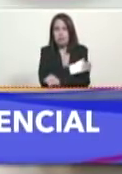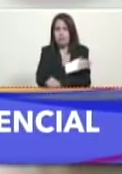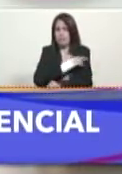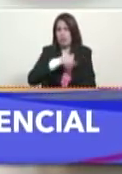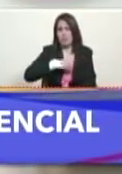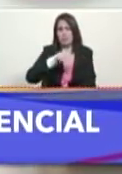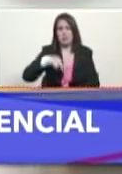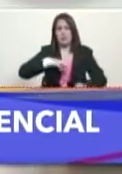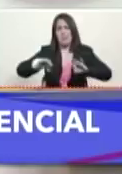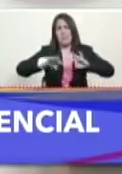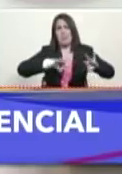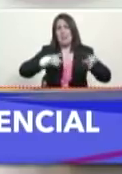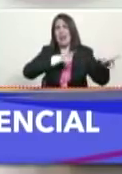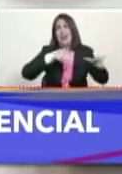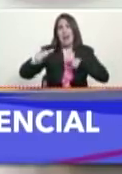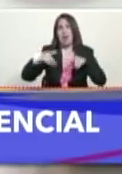preparados.